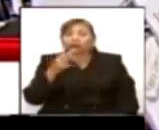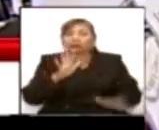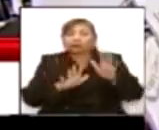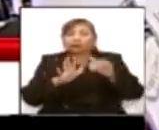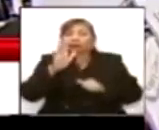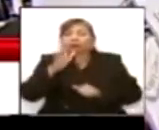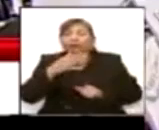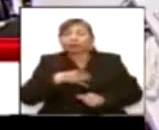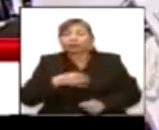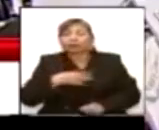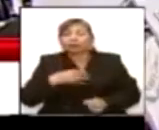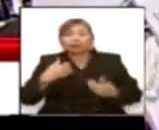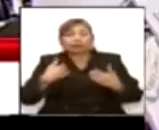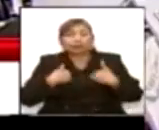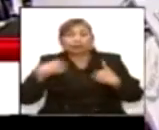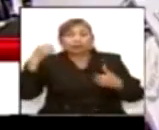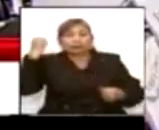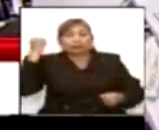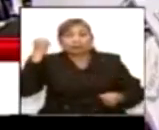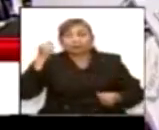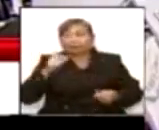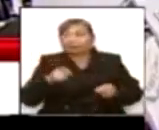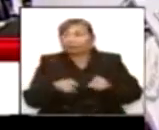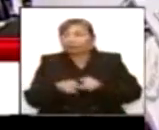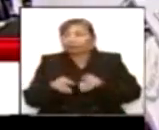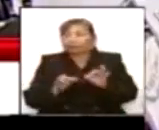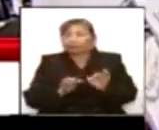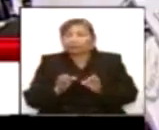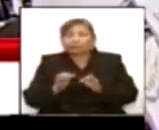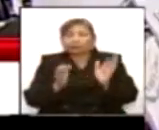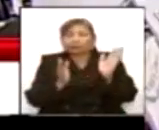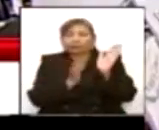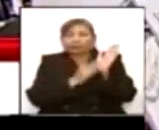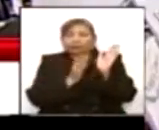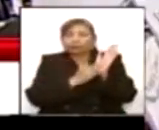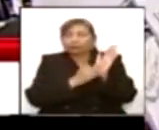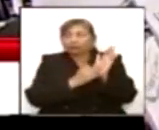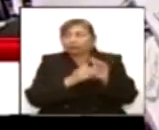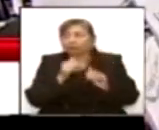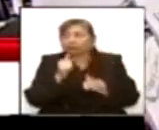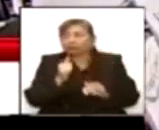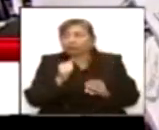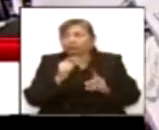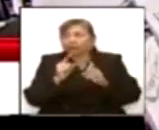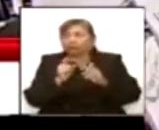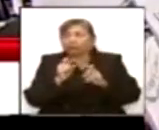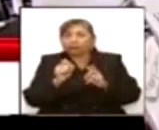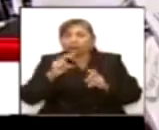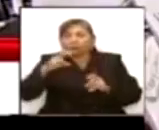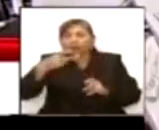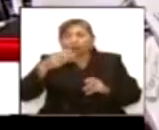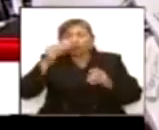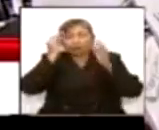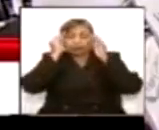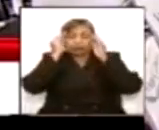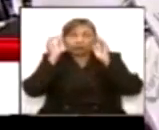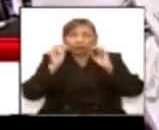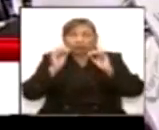años que tenía derecho, como ha explicado la defensora, a consultar una segunda